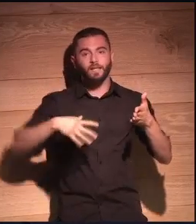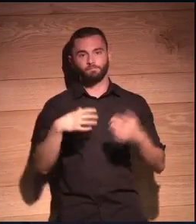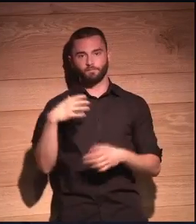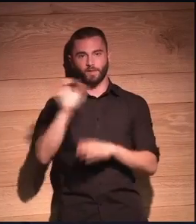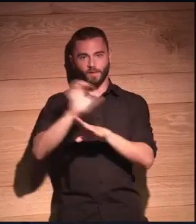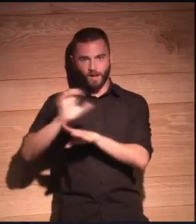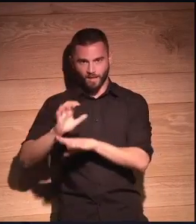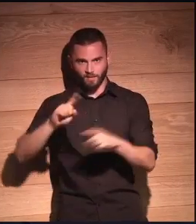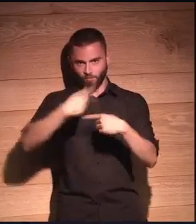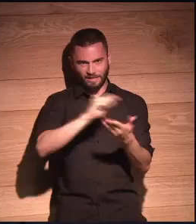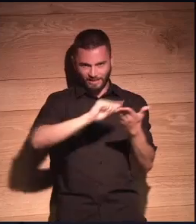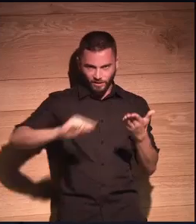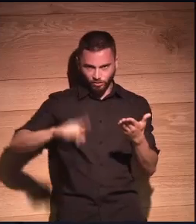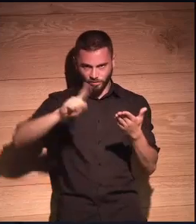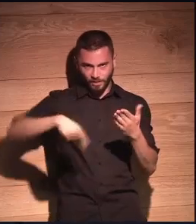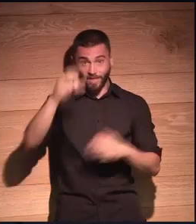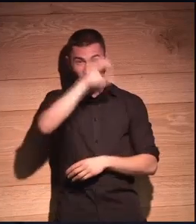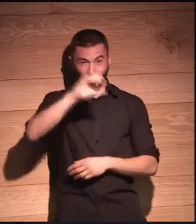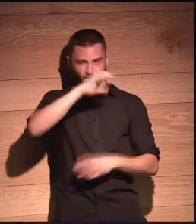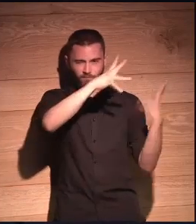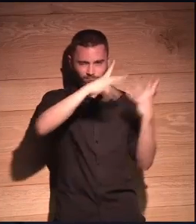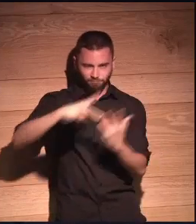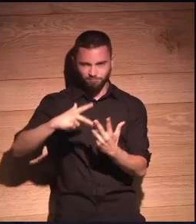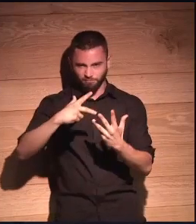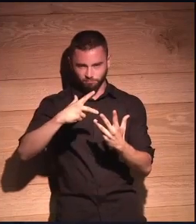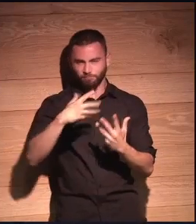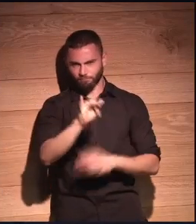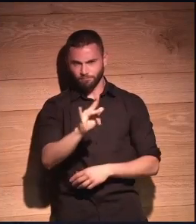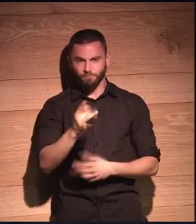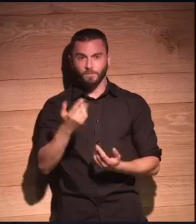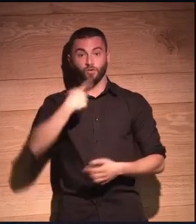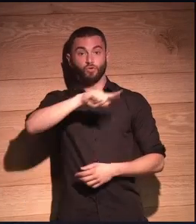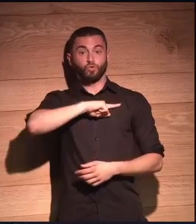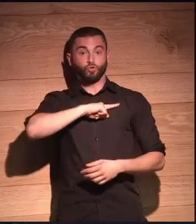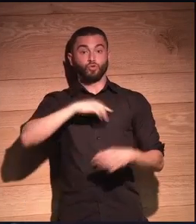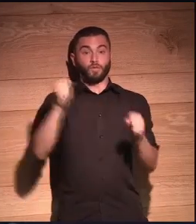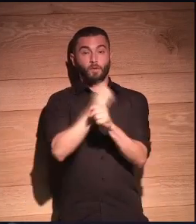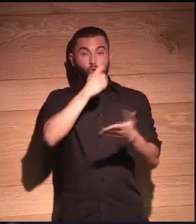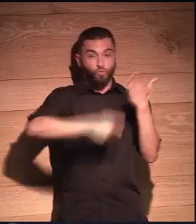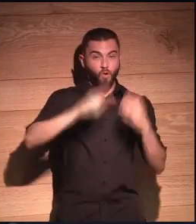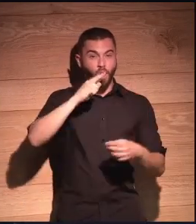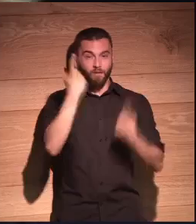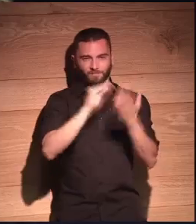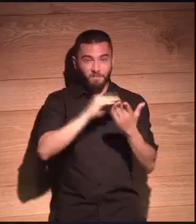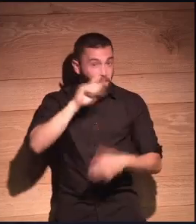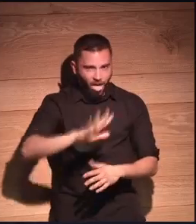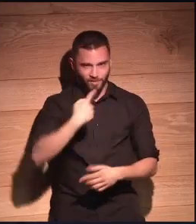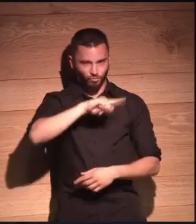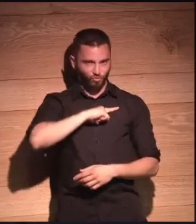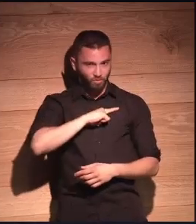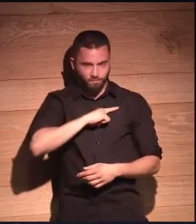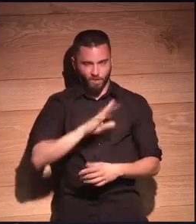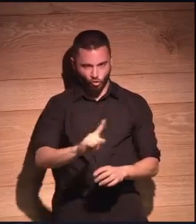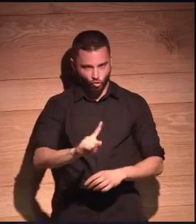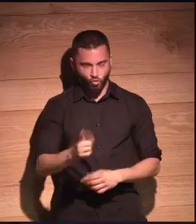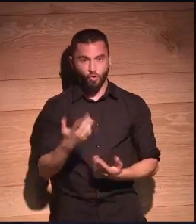los científicos vienen a hacer las cuentas, ¿no? O sea, parece que nosotros tenemos que hacer el trabajo duro a veces, ¿no? Pero no es así.